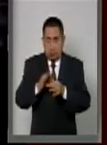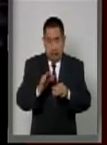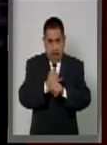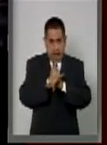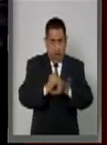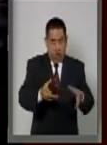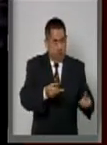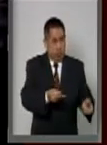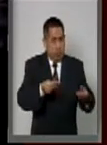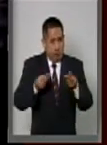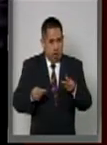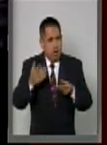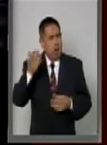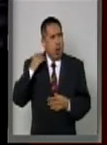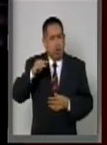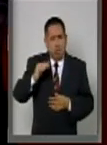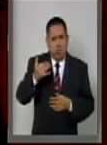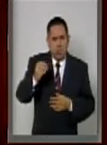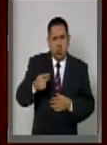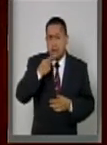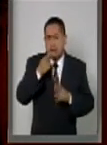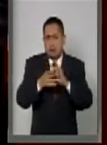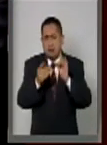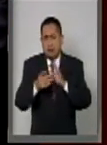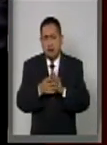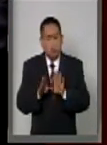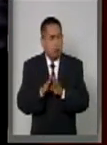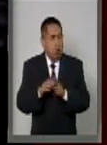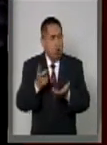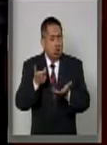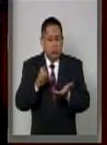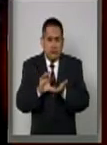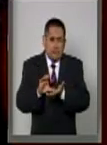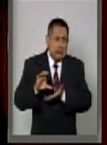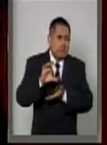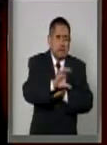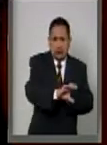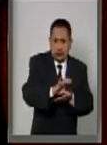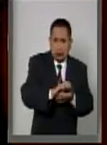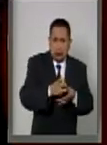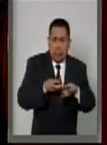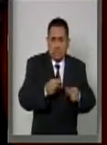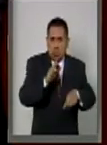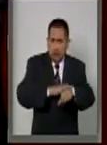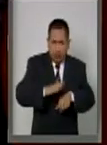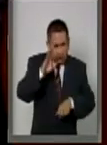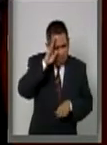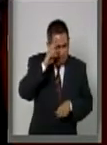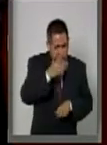informar, cuando menos en mayo, se habló de un sobreejercicio de